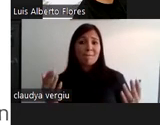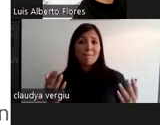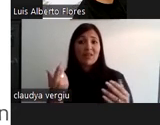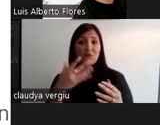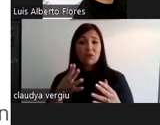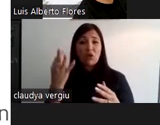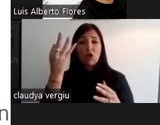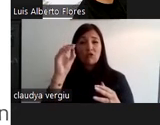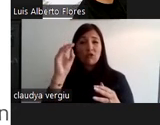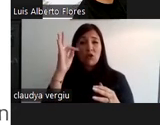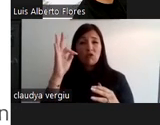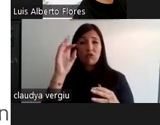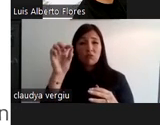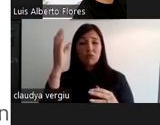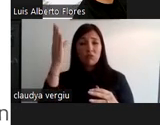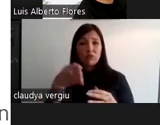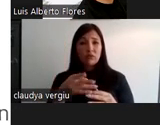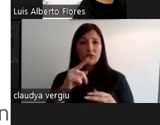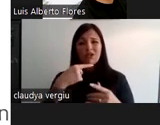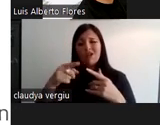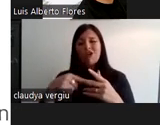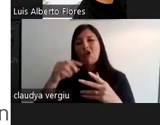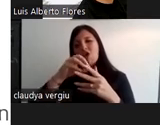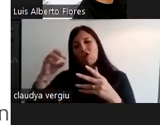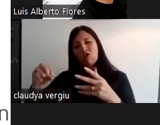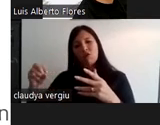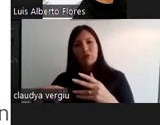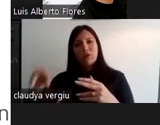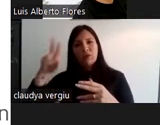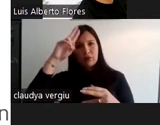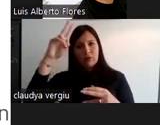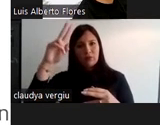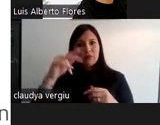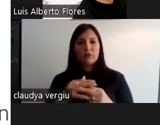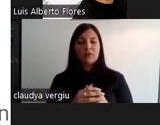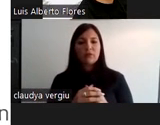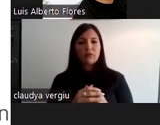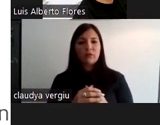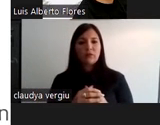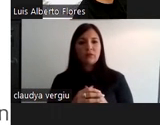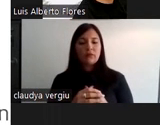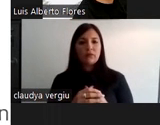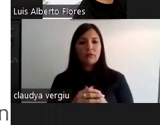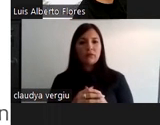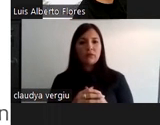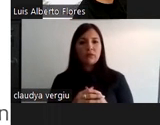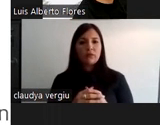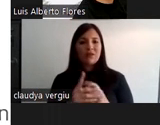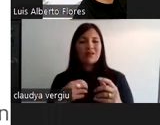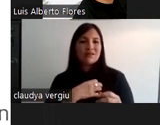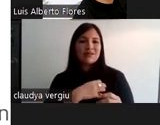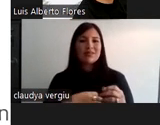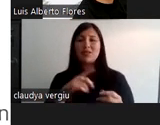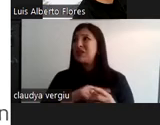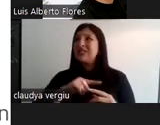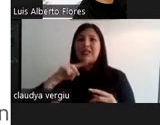88% sería a otros departamentos del Perú decía ese ese se tiene esa sensación de poder salir